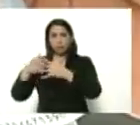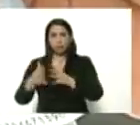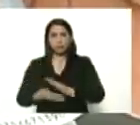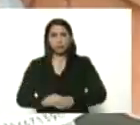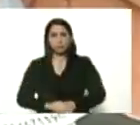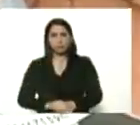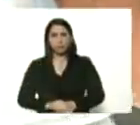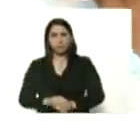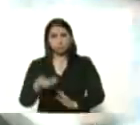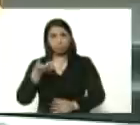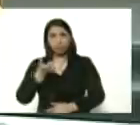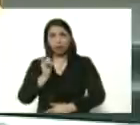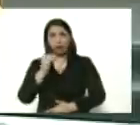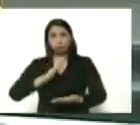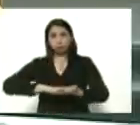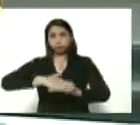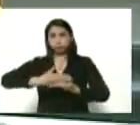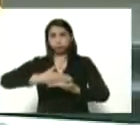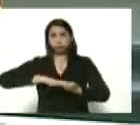Aquí está el pasaporte.